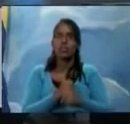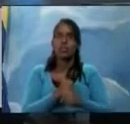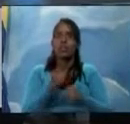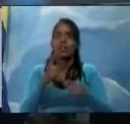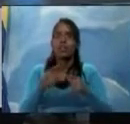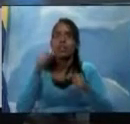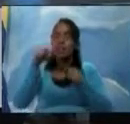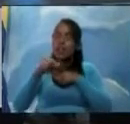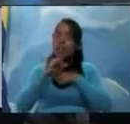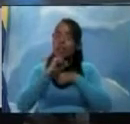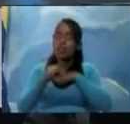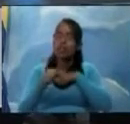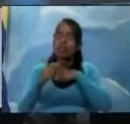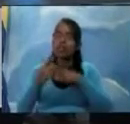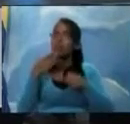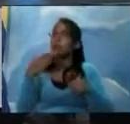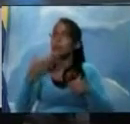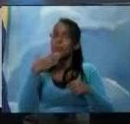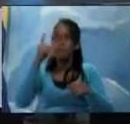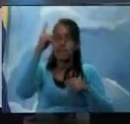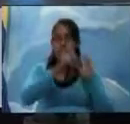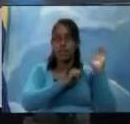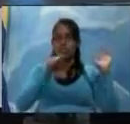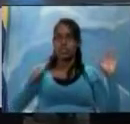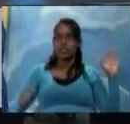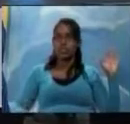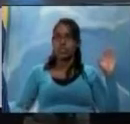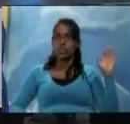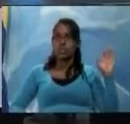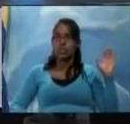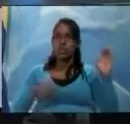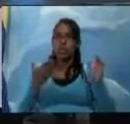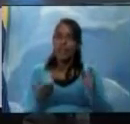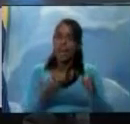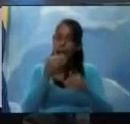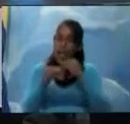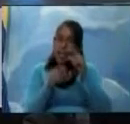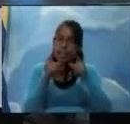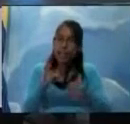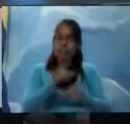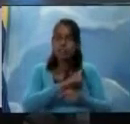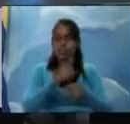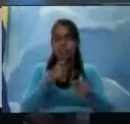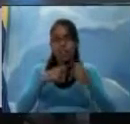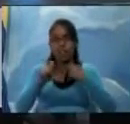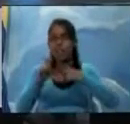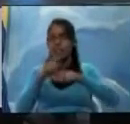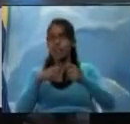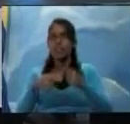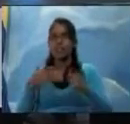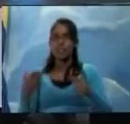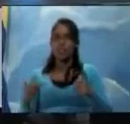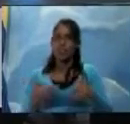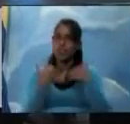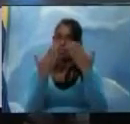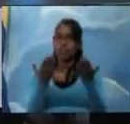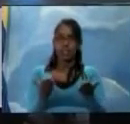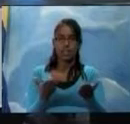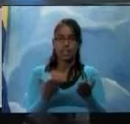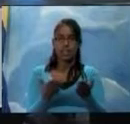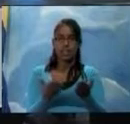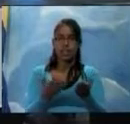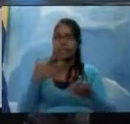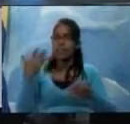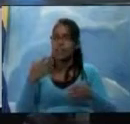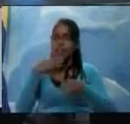Esto es lo que nos va a reclamar el Señor. ¿Qué has hecho del talento que te entregué?